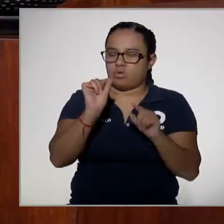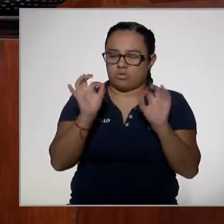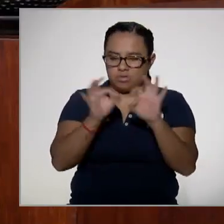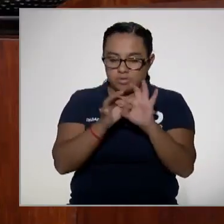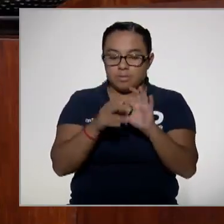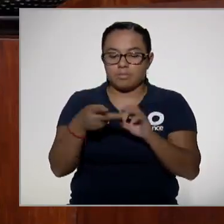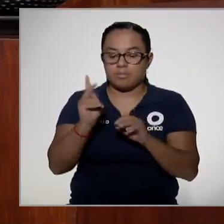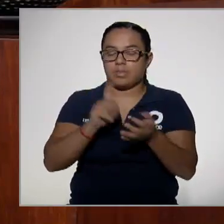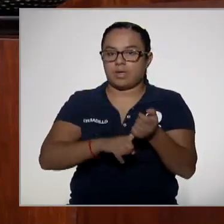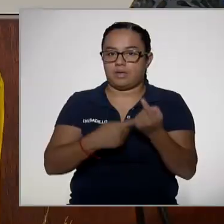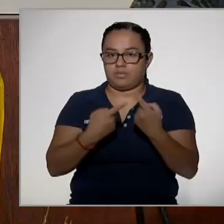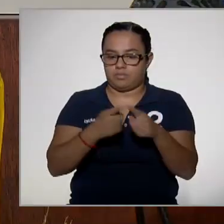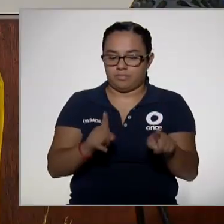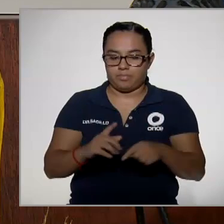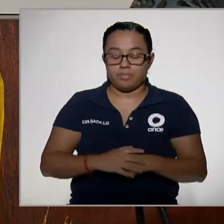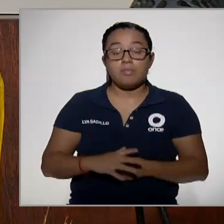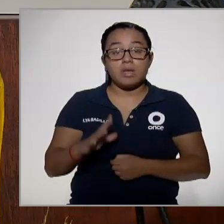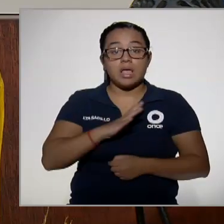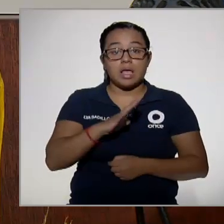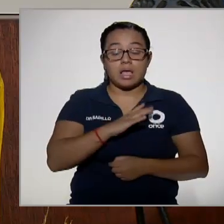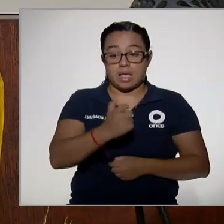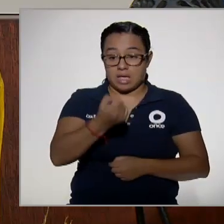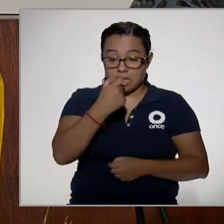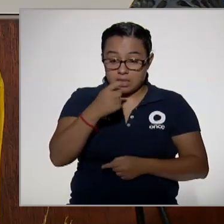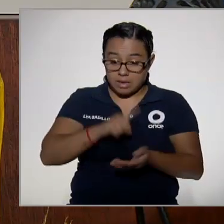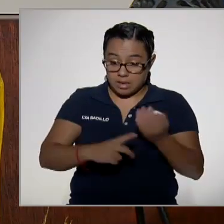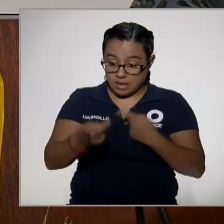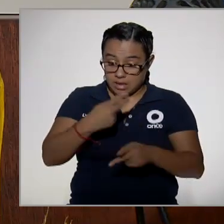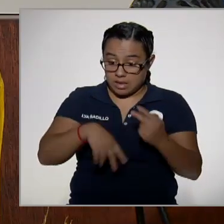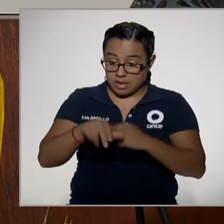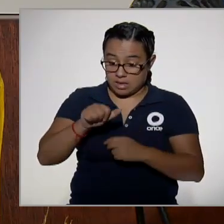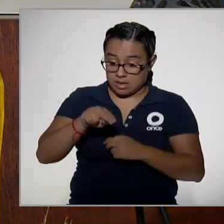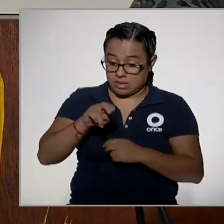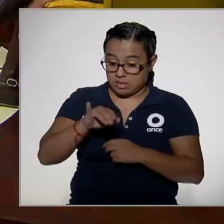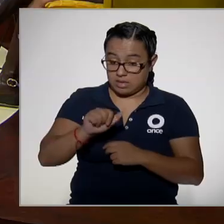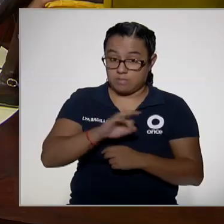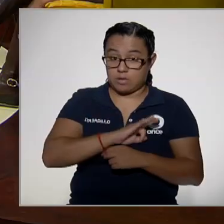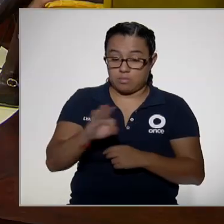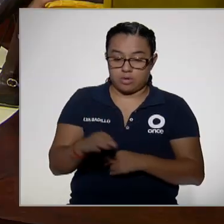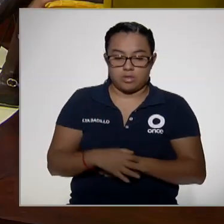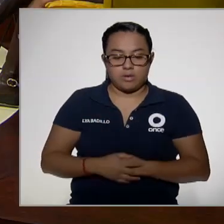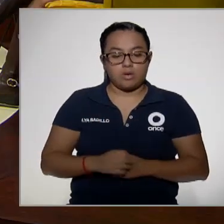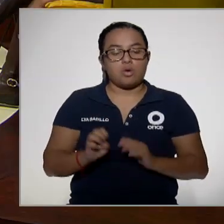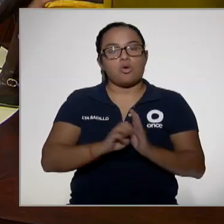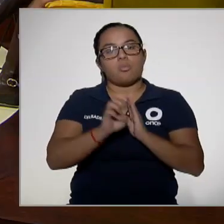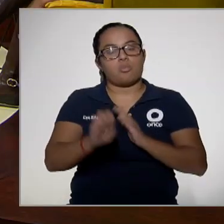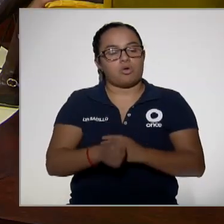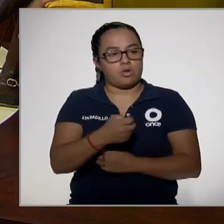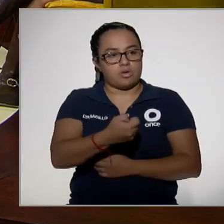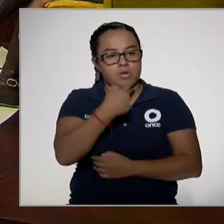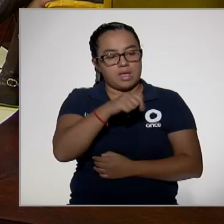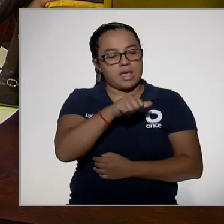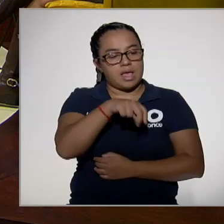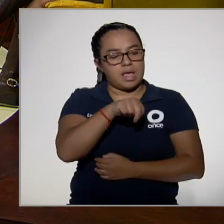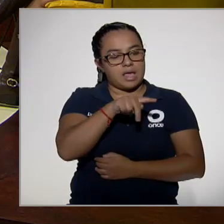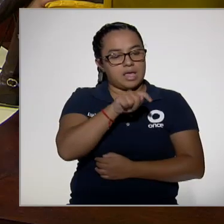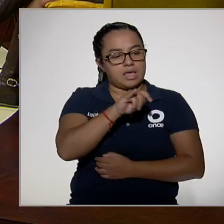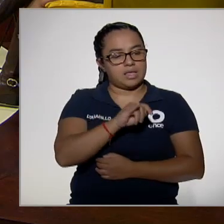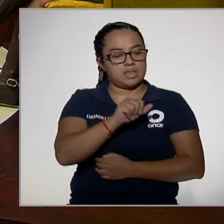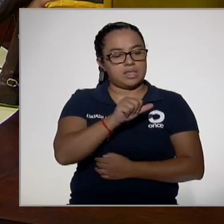perfecto hay fármacos que causan la anemia pudiera ser el uso crónico de antiácidos